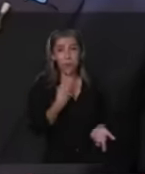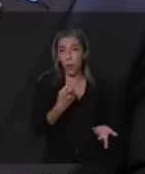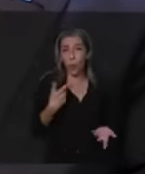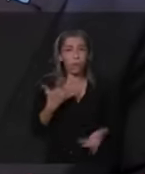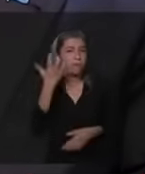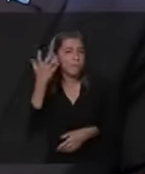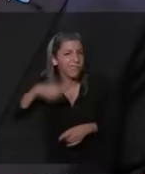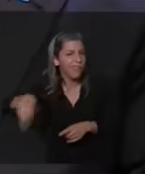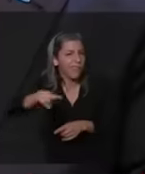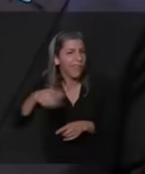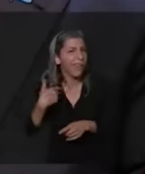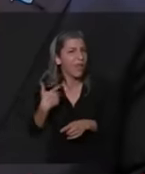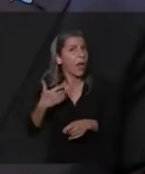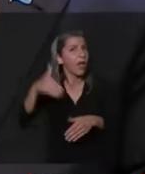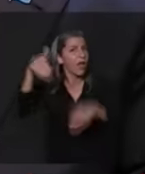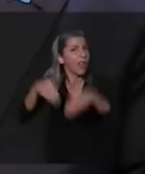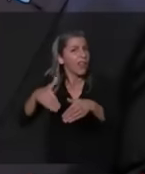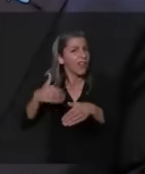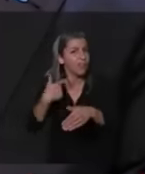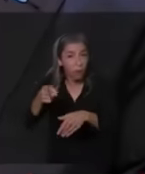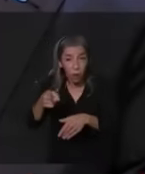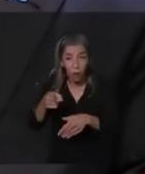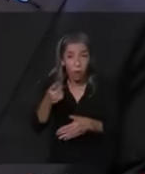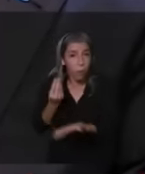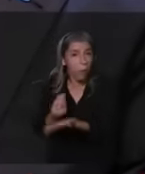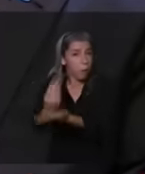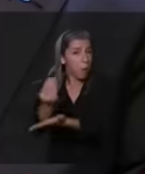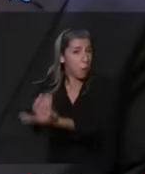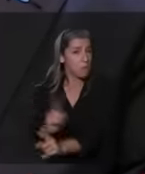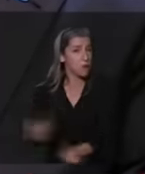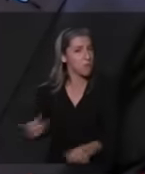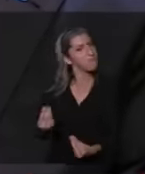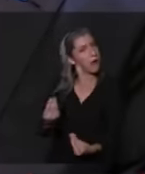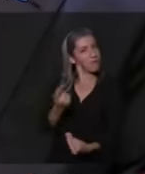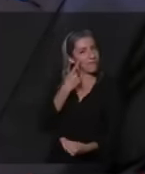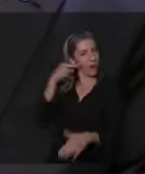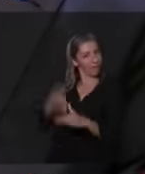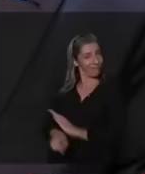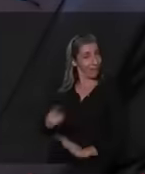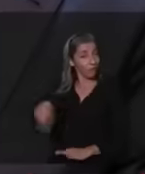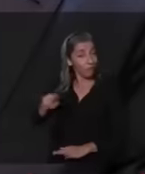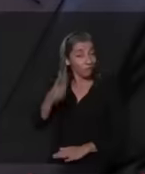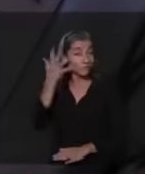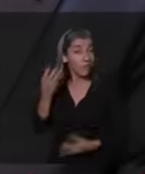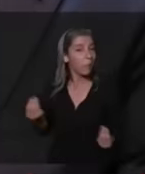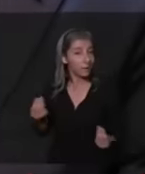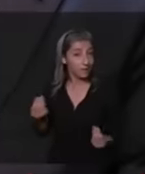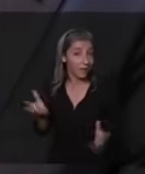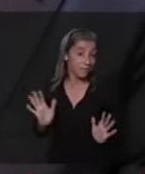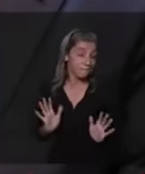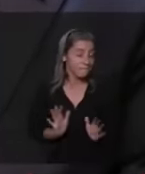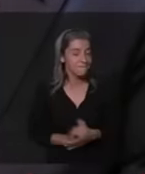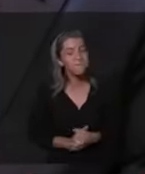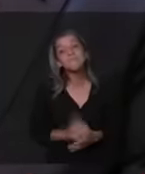te conocen demasiado. Ahora, puesto en la lógica que nosotros recién lo señalamos, la lógica